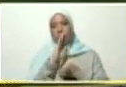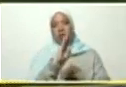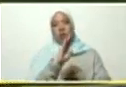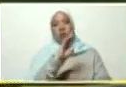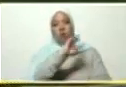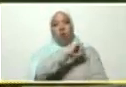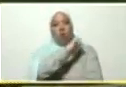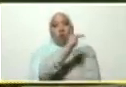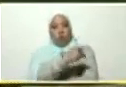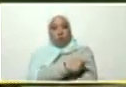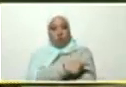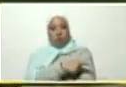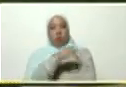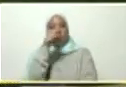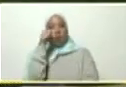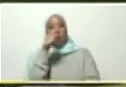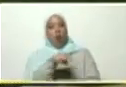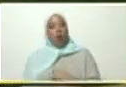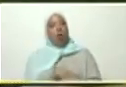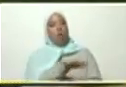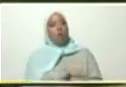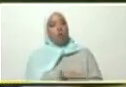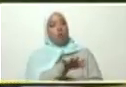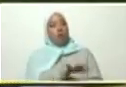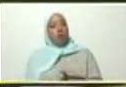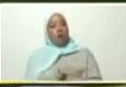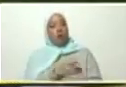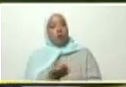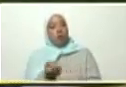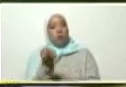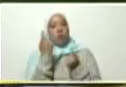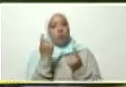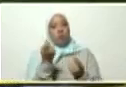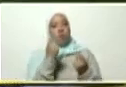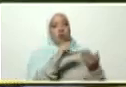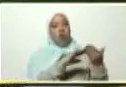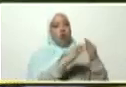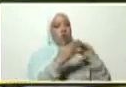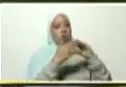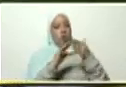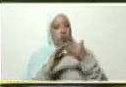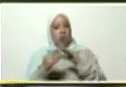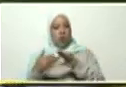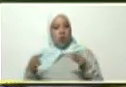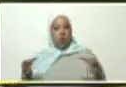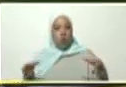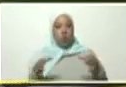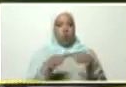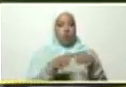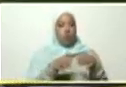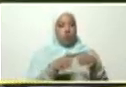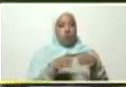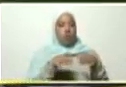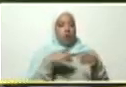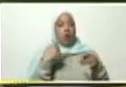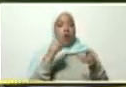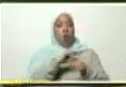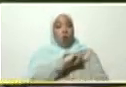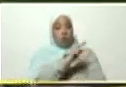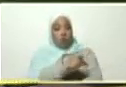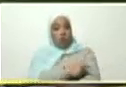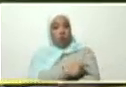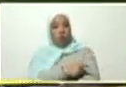fortalecimiento del poder Popular en fortalecimiento de los consejos comunales el fortalecimiento